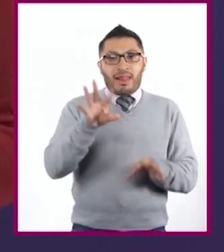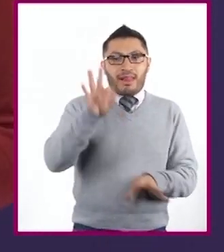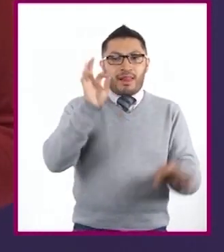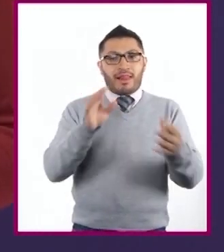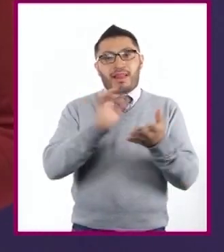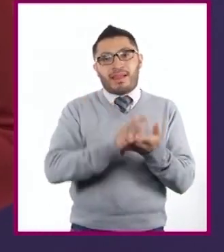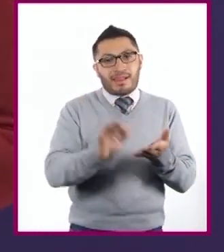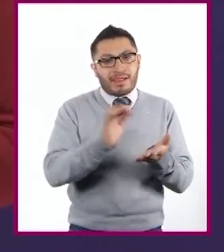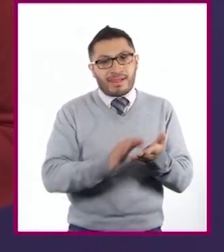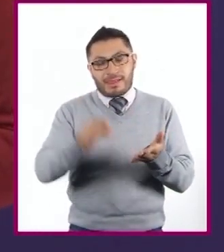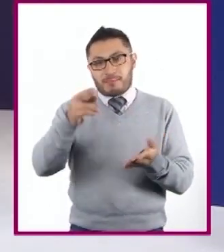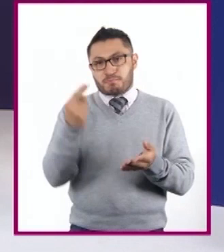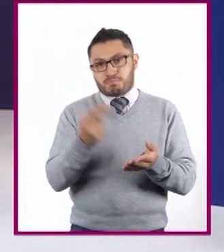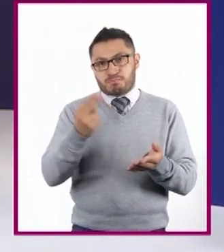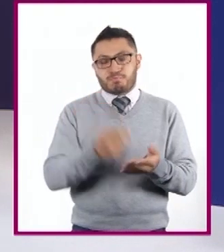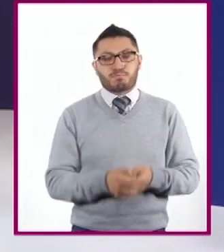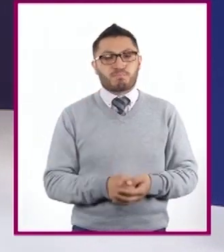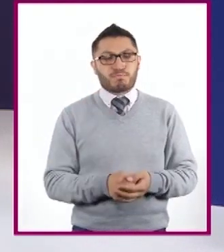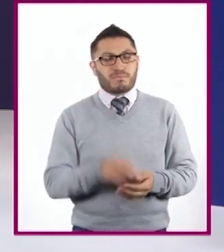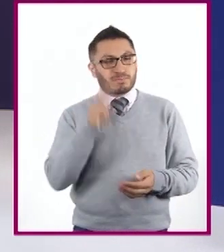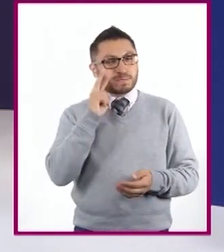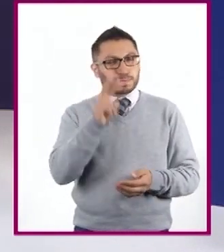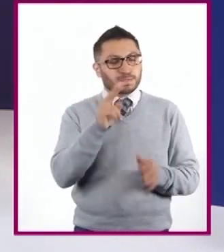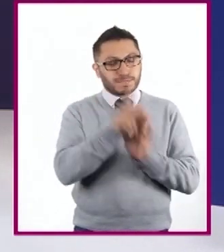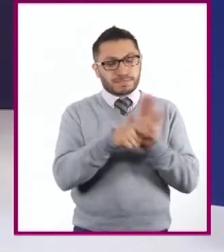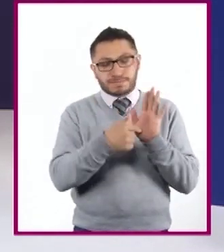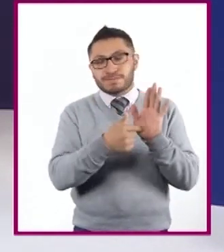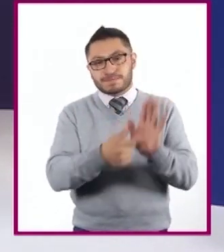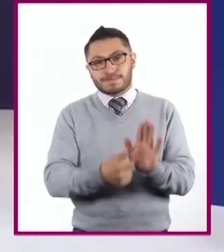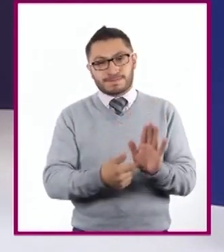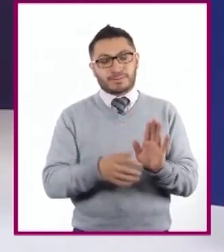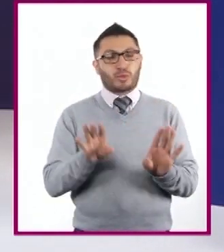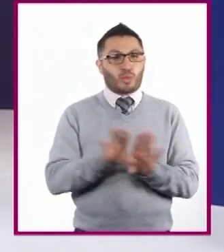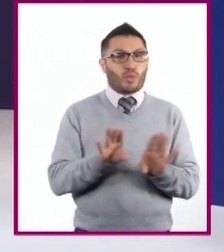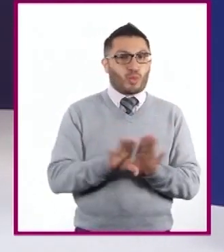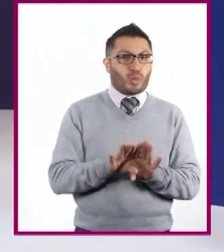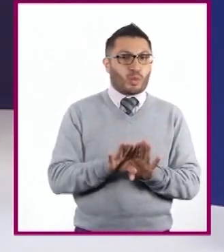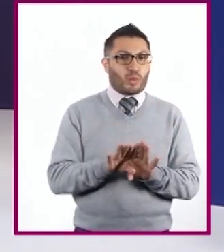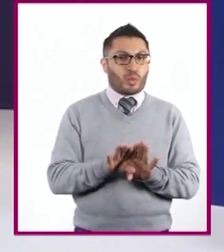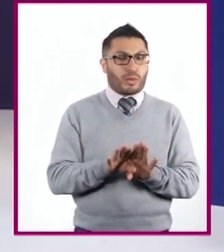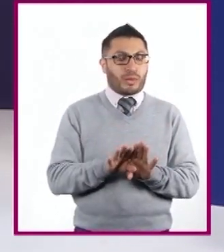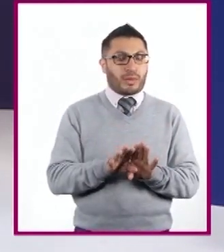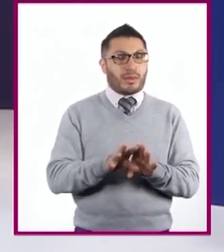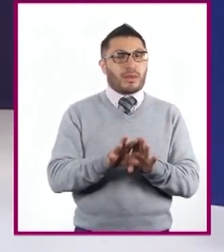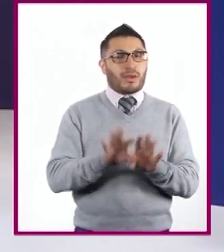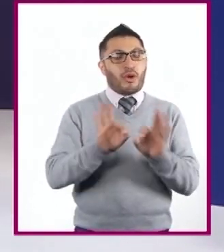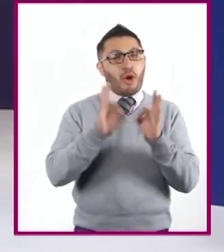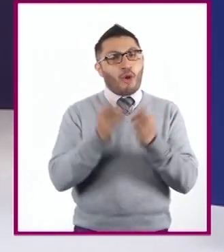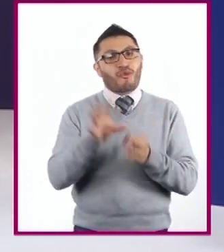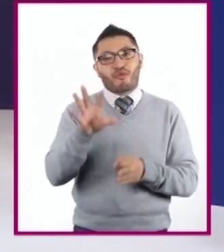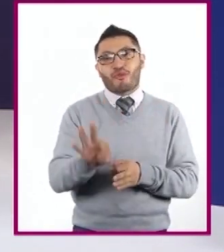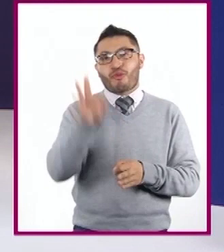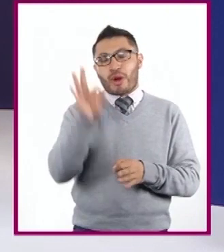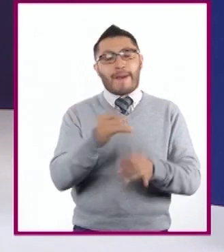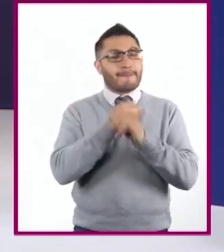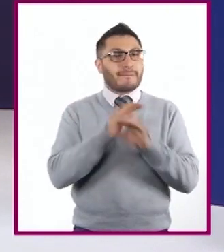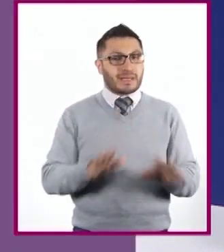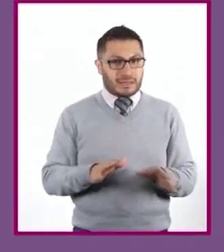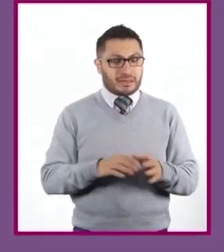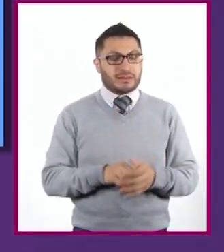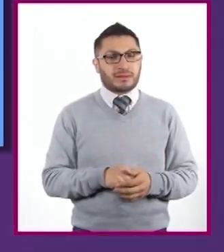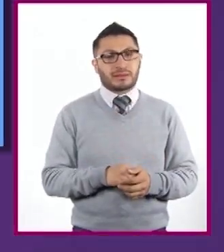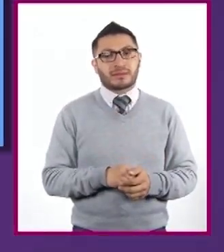lectura que necesitamos. Veamos el siguiente video que nos habla acerca de este proceso de selección de la información.